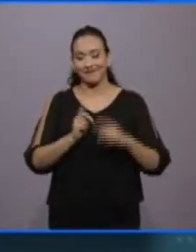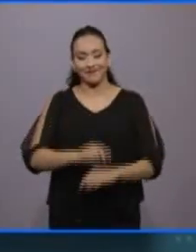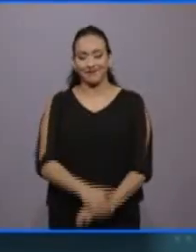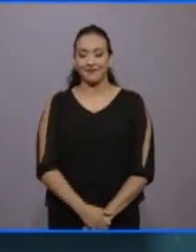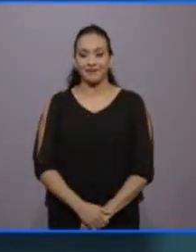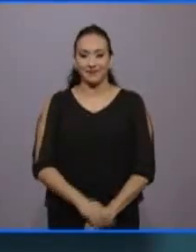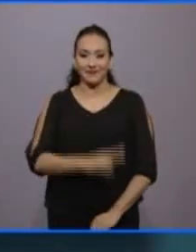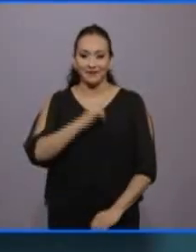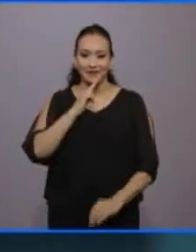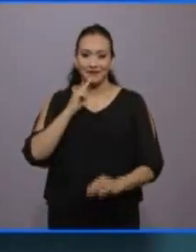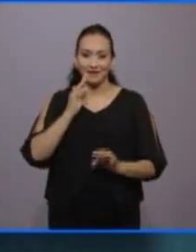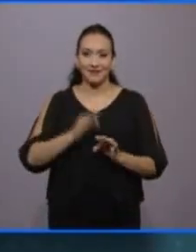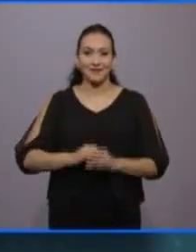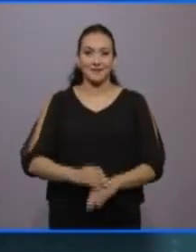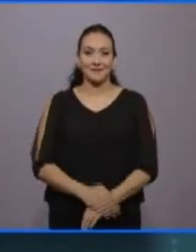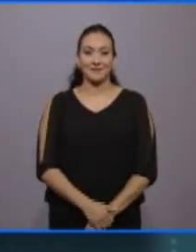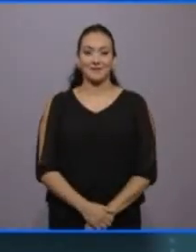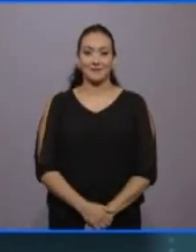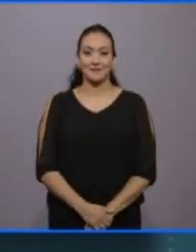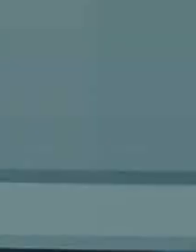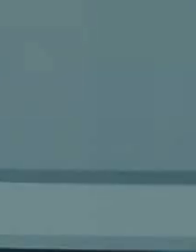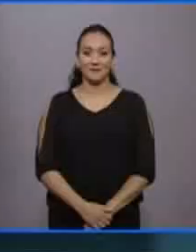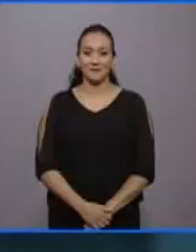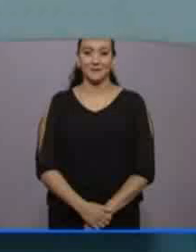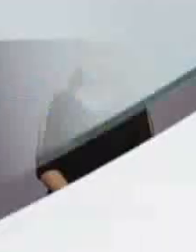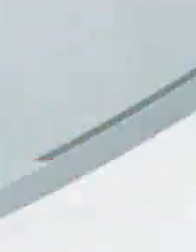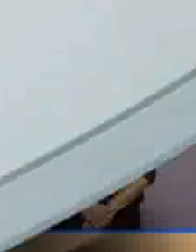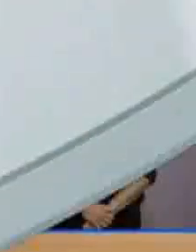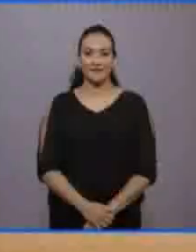Judicial de la Federación, Jesús Daza.